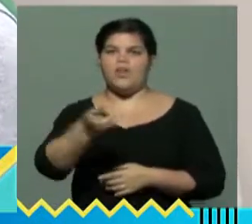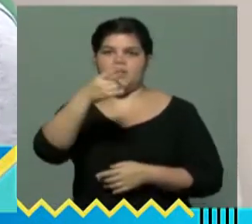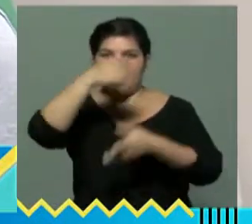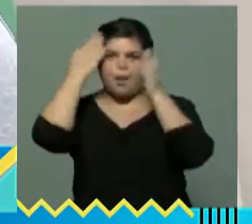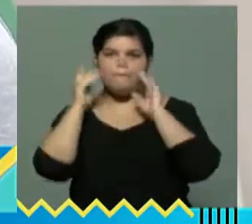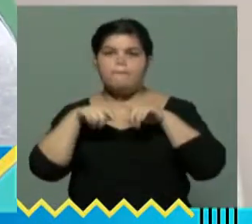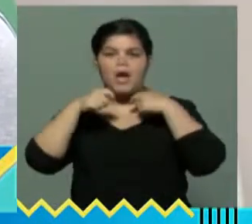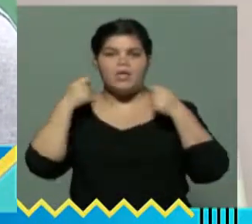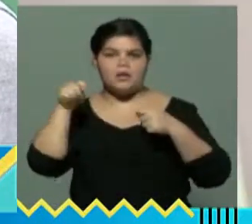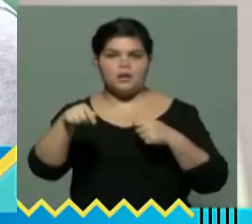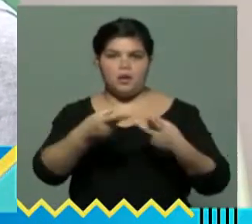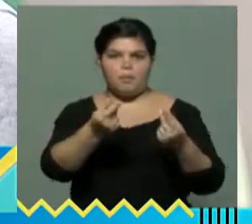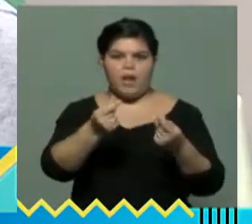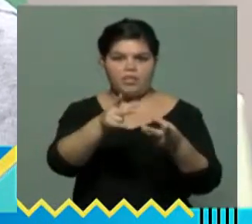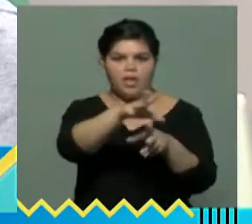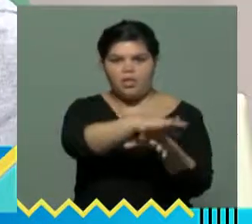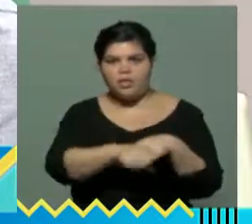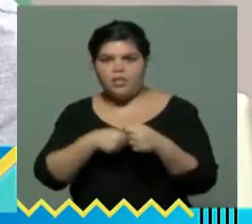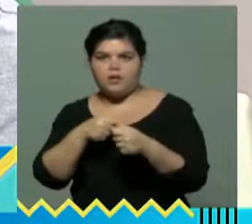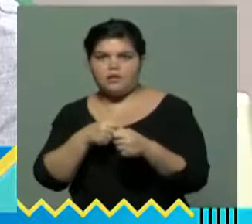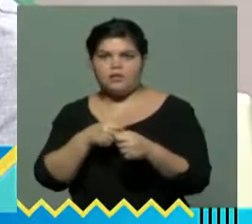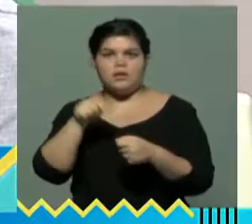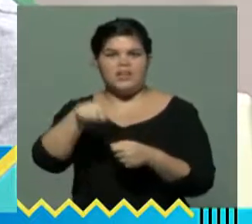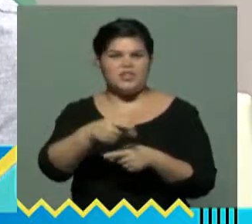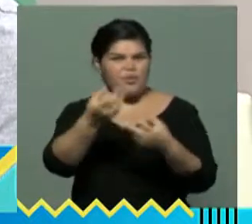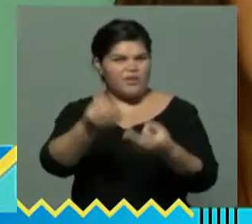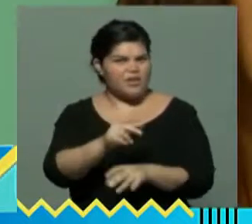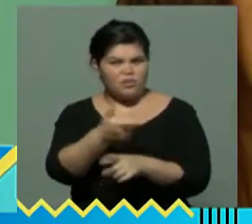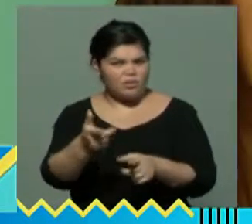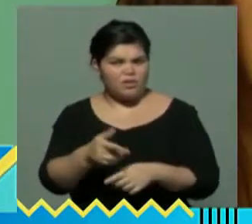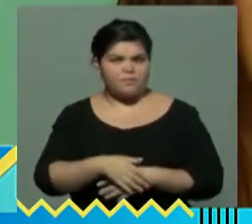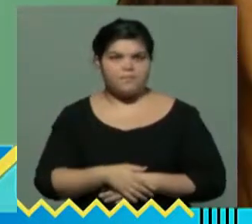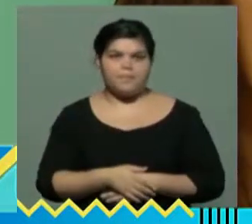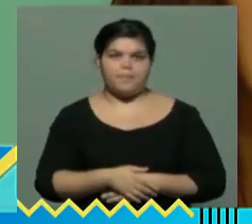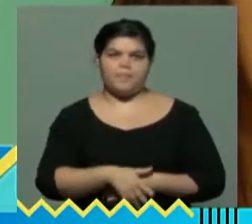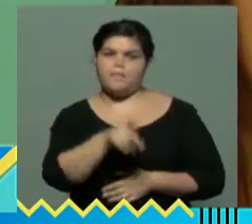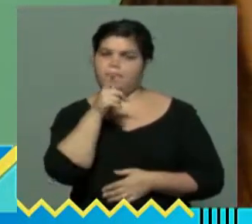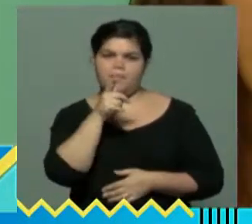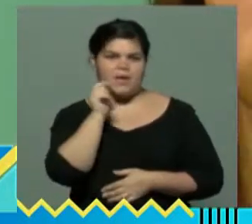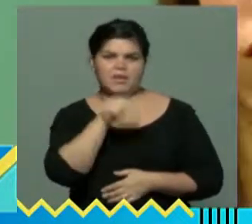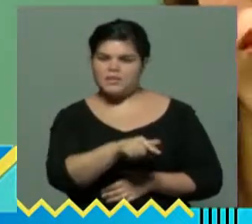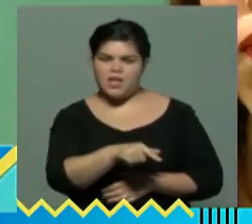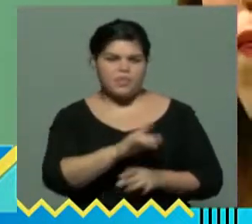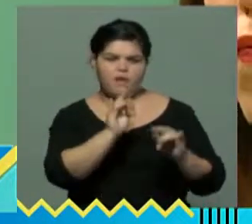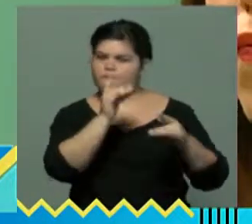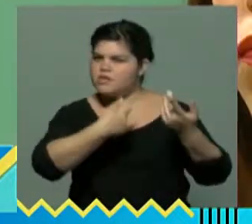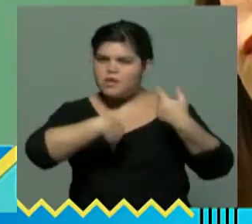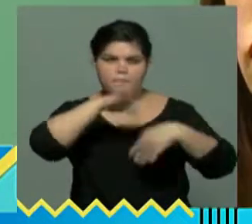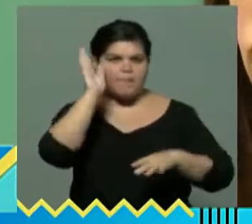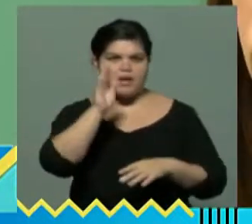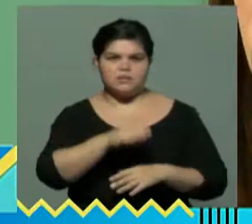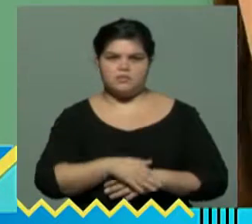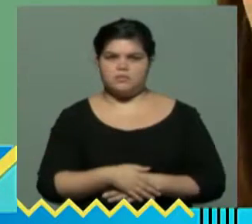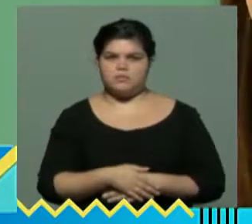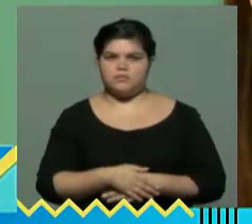y desviaron fondos, y no está bien. Me parece que el tema del Yunma es un tema bastante más complejo que el tema de haber